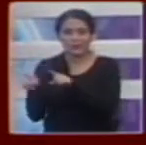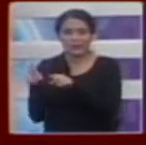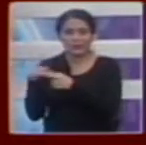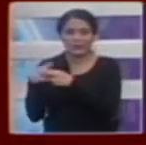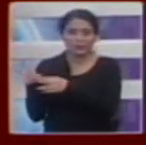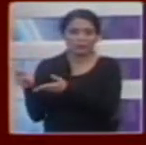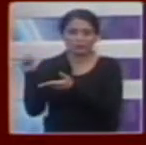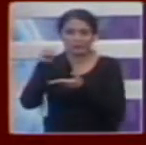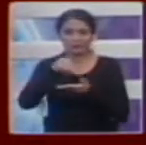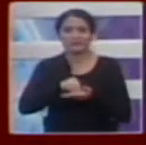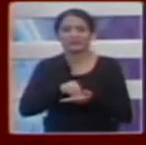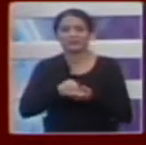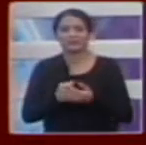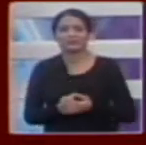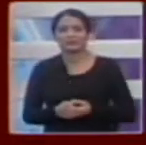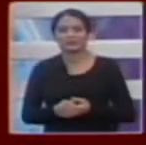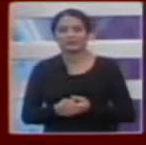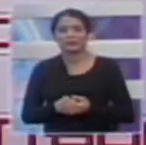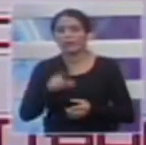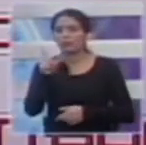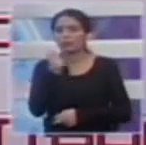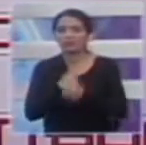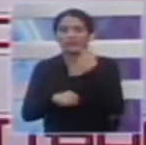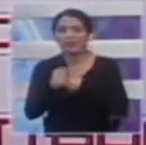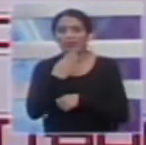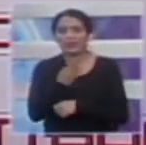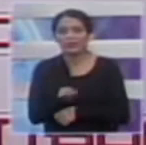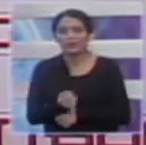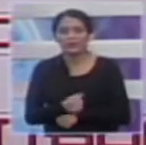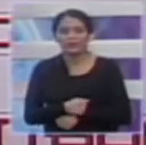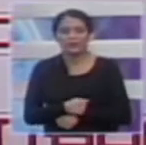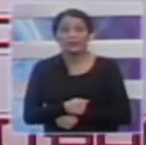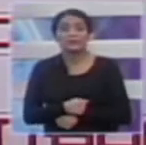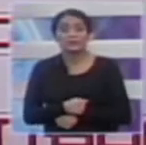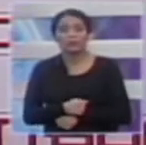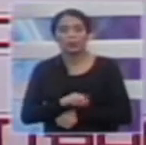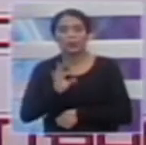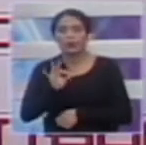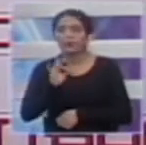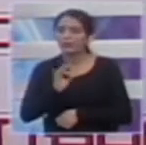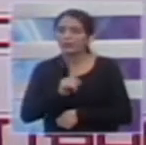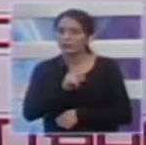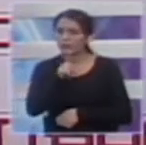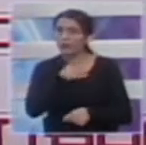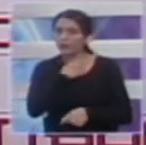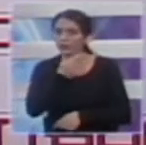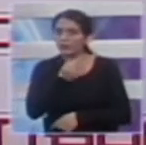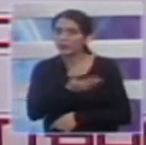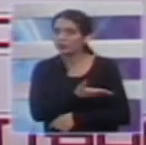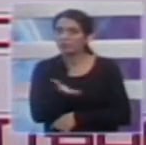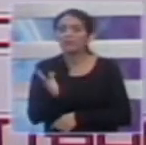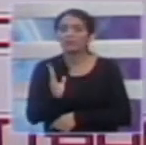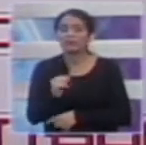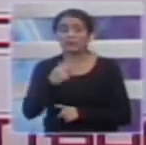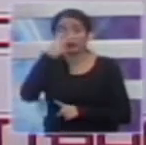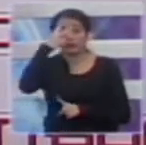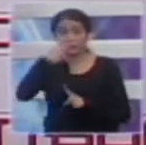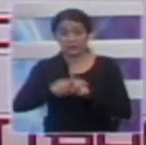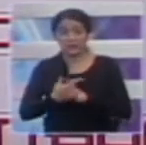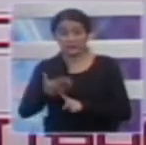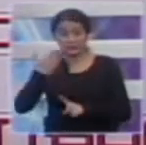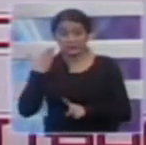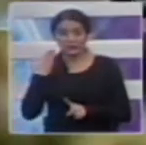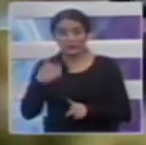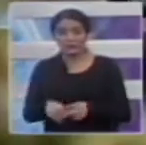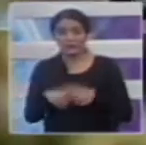parte de la gente? Súper, súper, súper buena. La verdad que nos sorprendió. No nos esperábamos. Empezamos hace recién 2 meses y